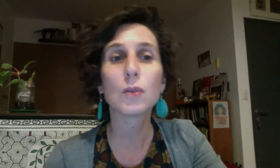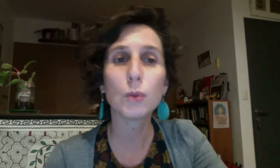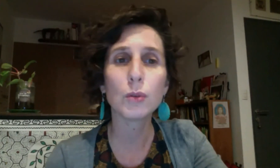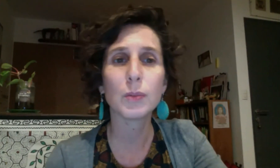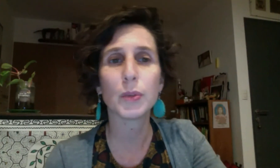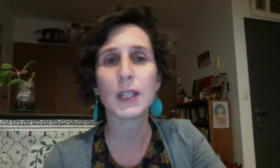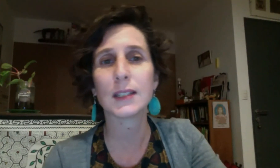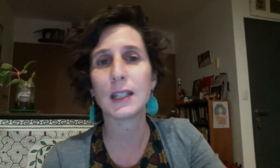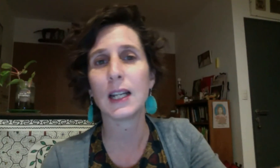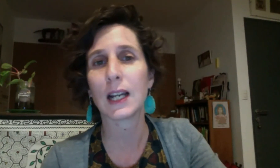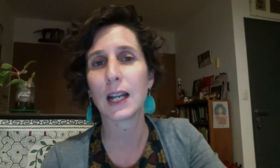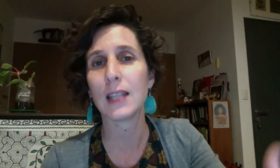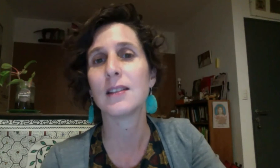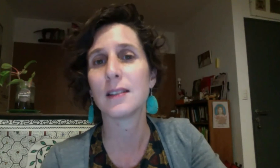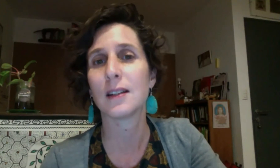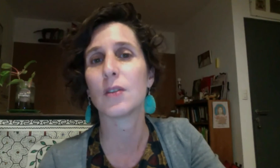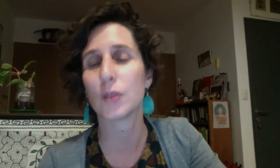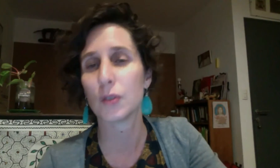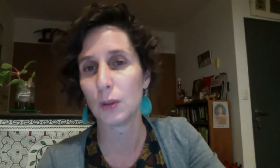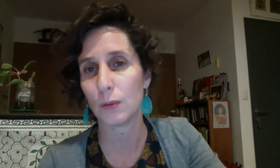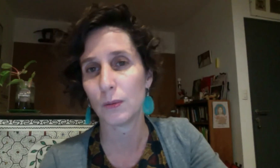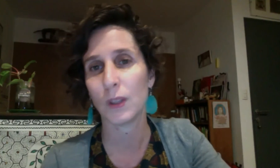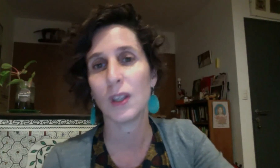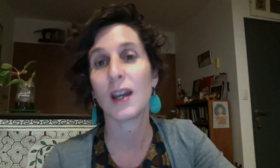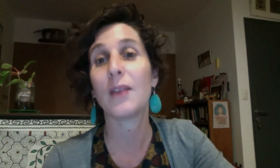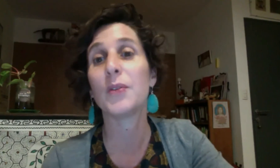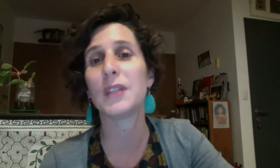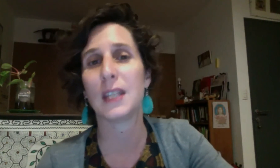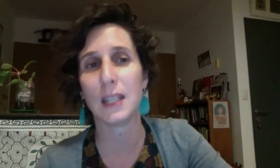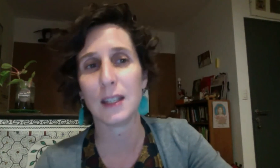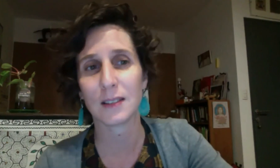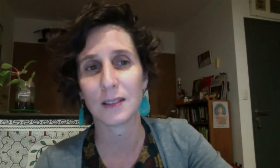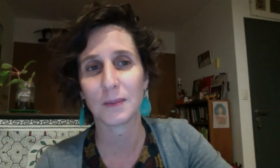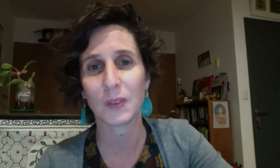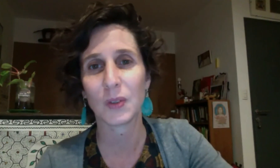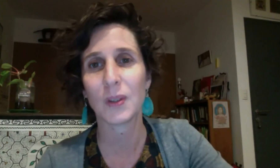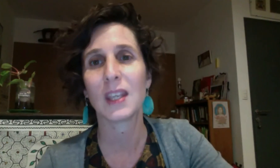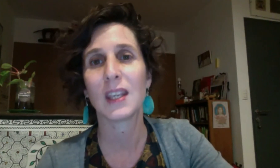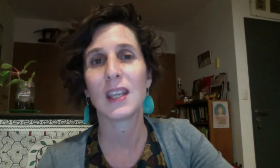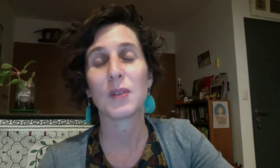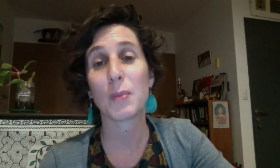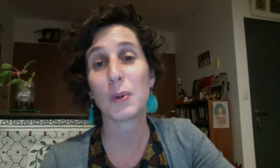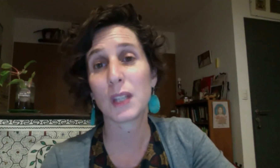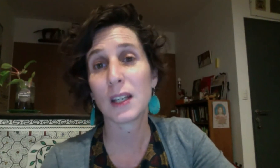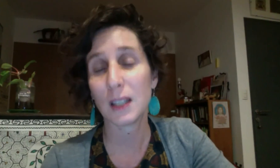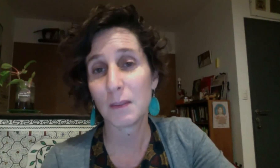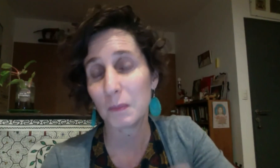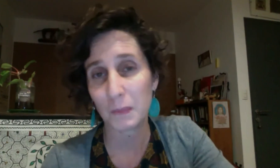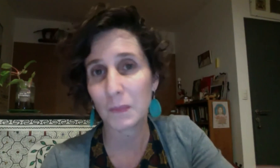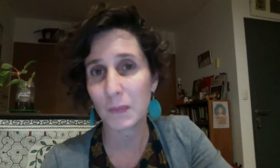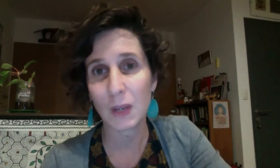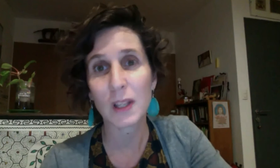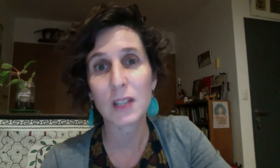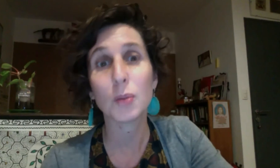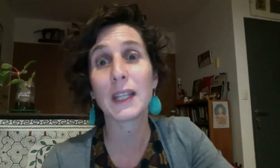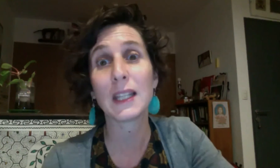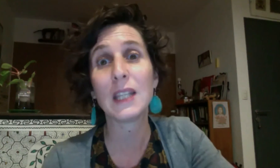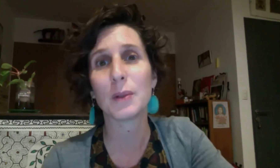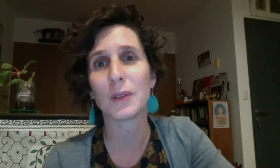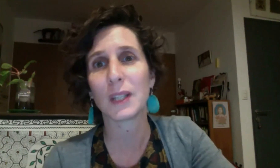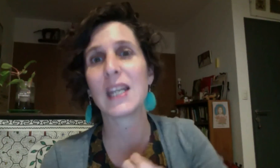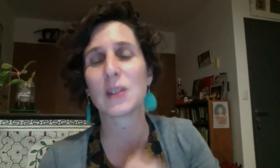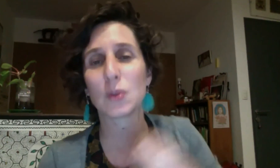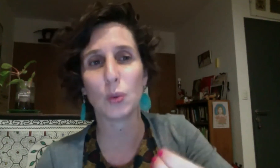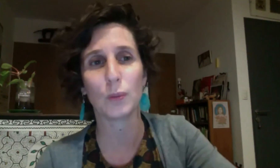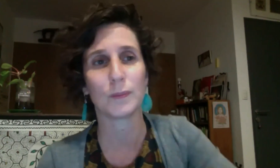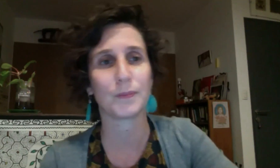harías tú si pudieras ir a las calles sin ser reconocido? ¿A dónde irías? ¿No? Es una pregunta de orden subjetivo.